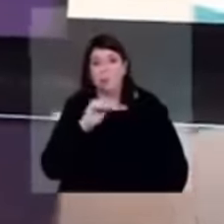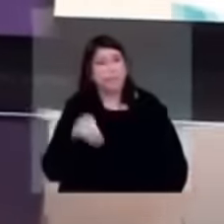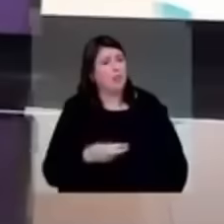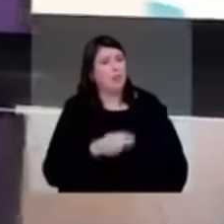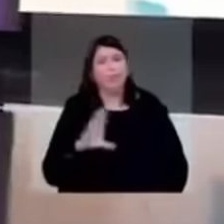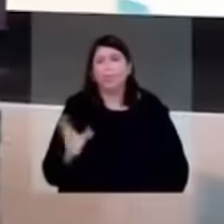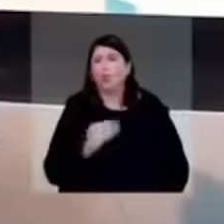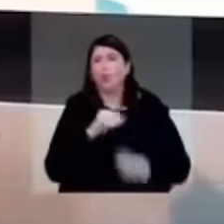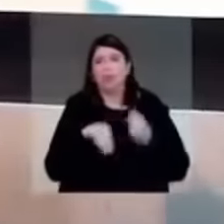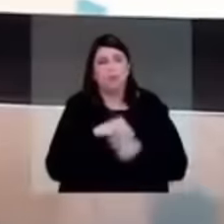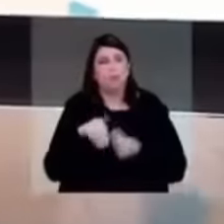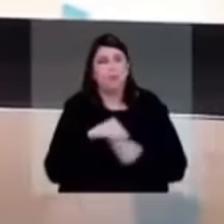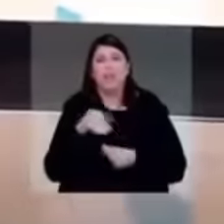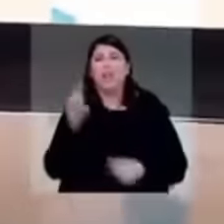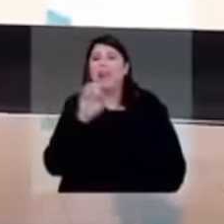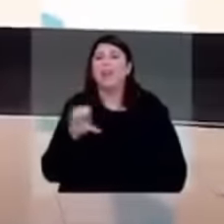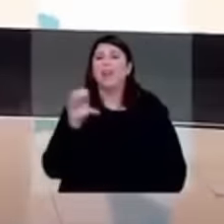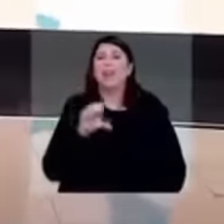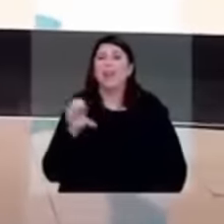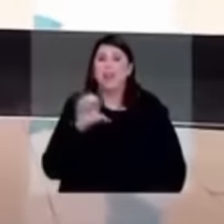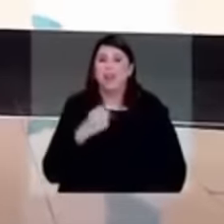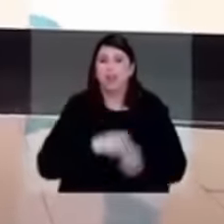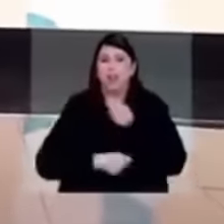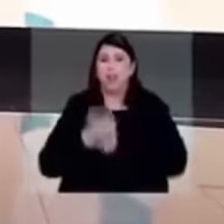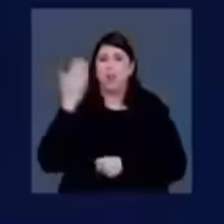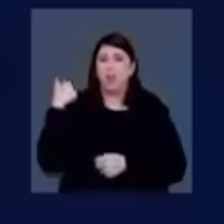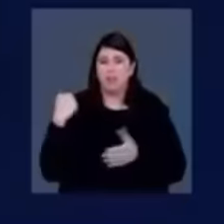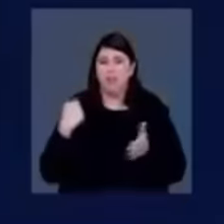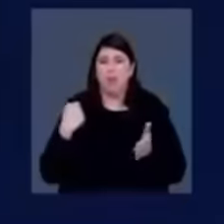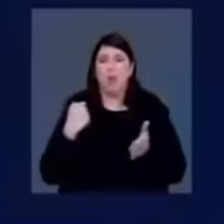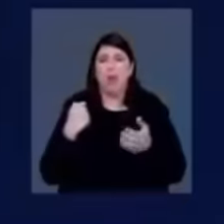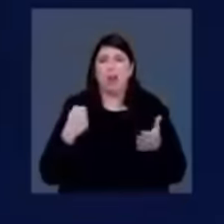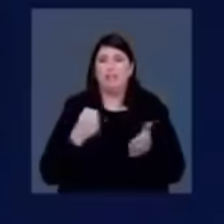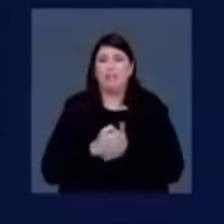en enero pasado y sufrió quemaduras en casi todo su cuerpo.